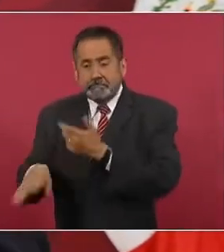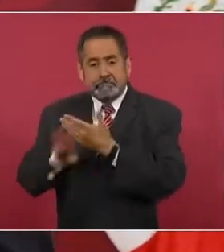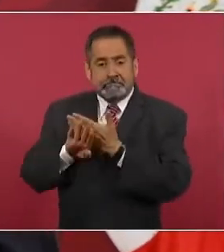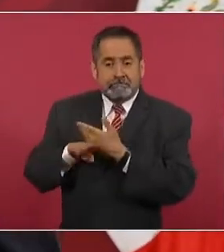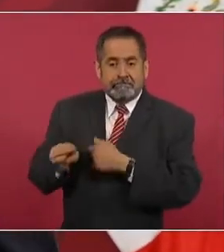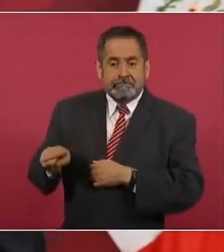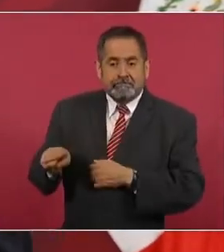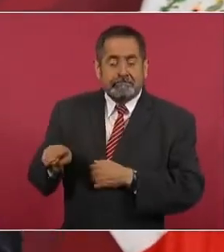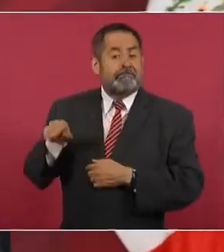mover